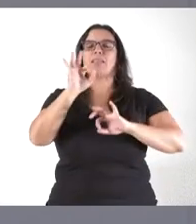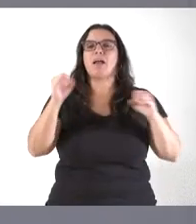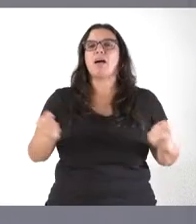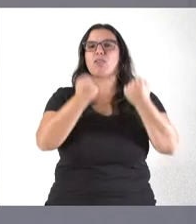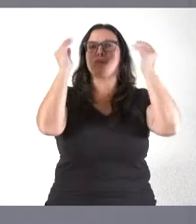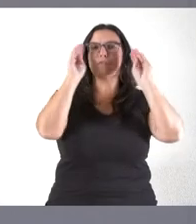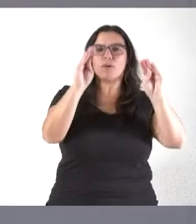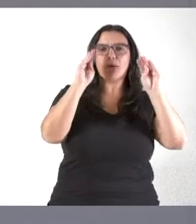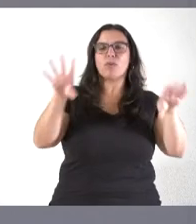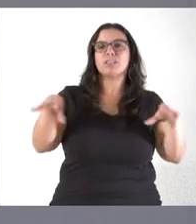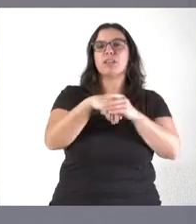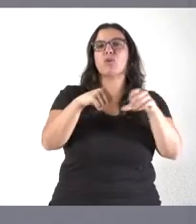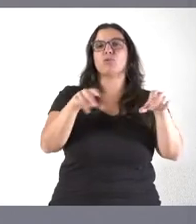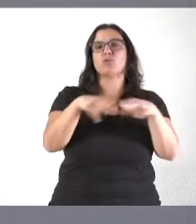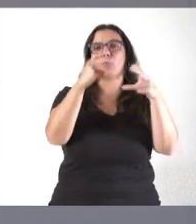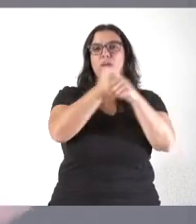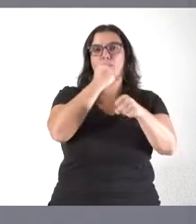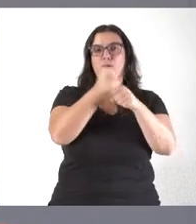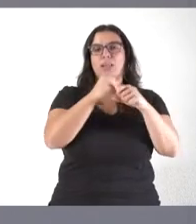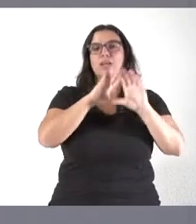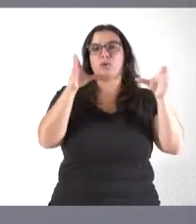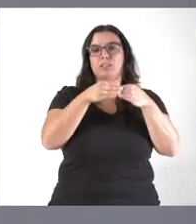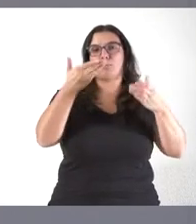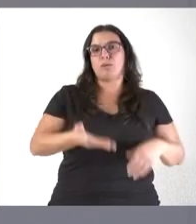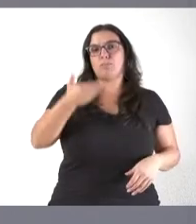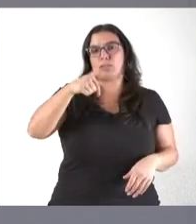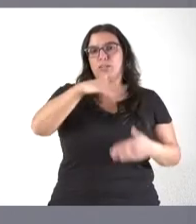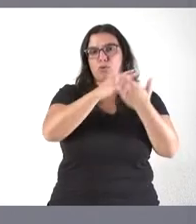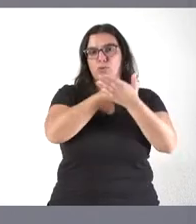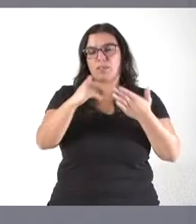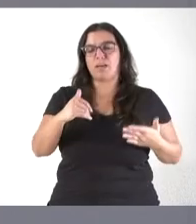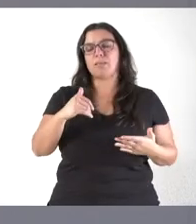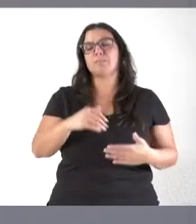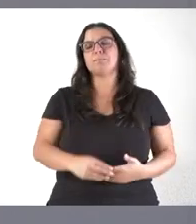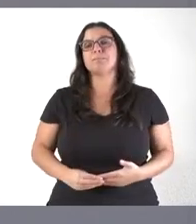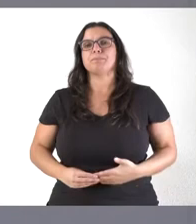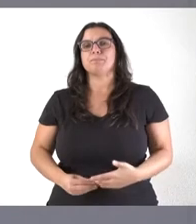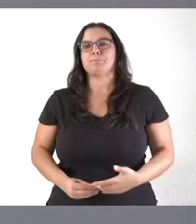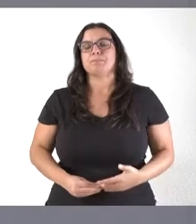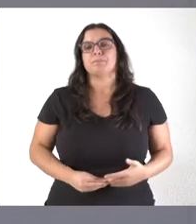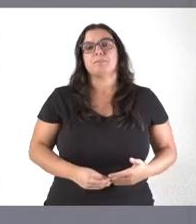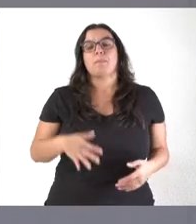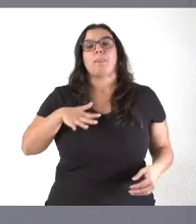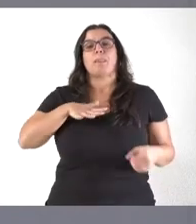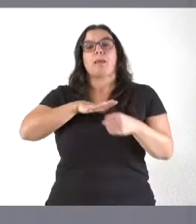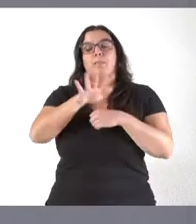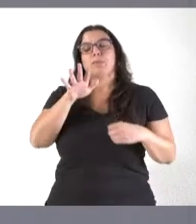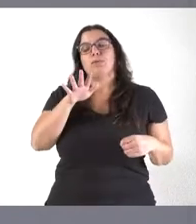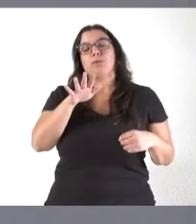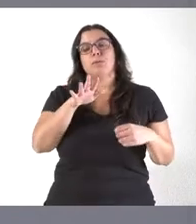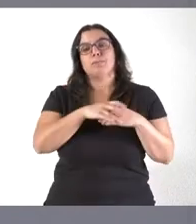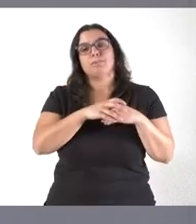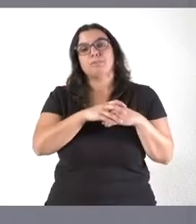e inserción social laboral de este importante colectivo en nuestra comunidad Autónoma en el ámbito de